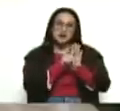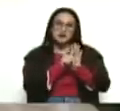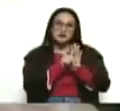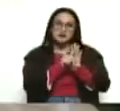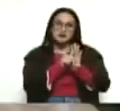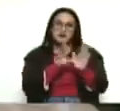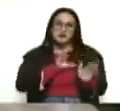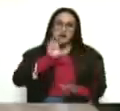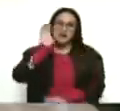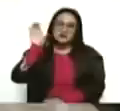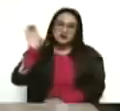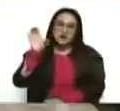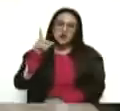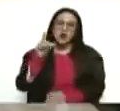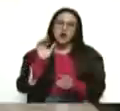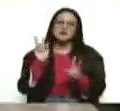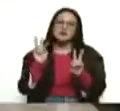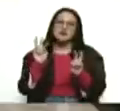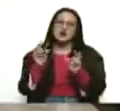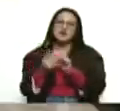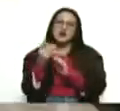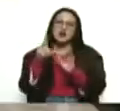estatales a esta ley orgánica.